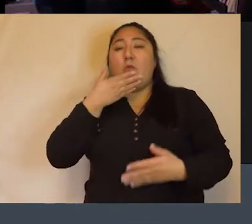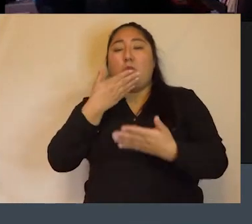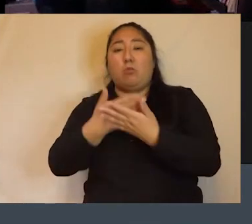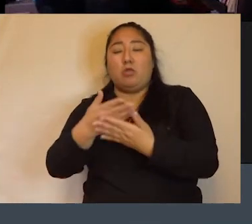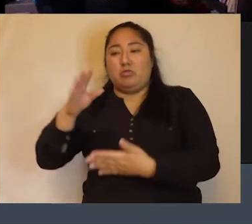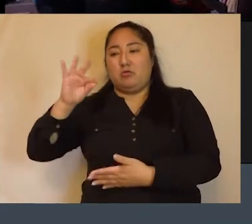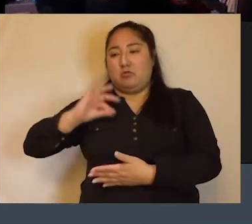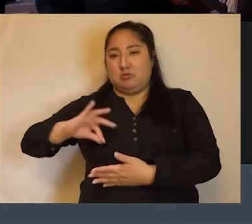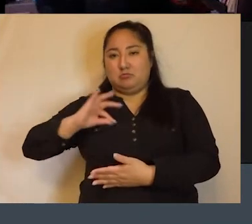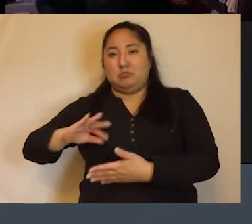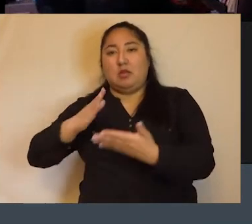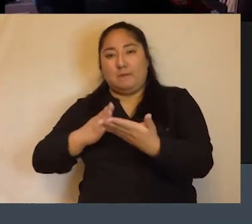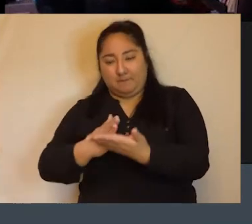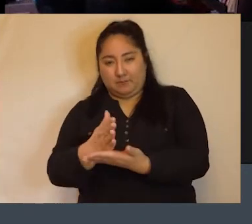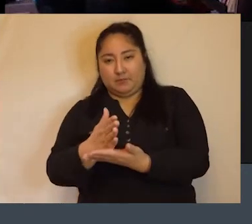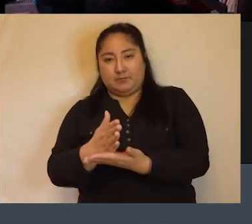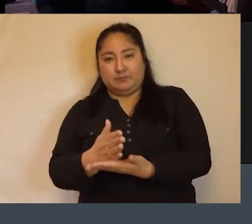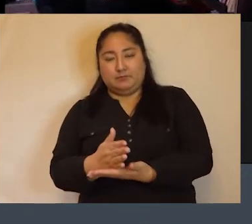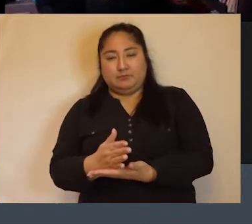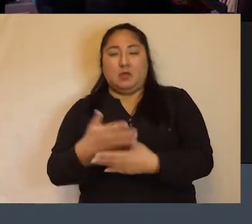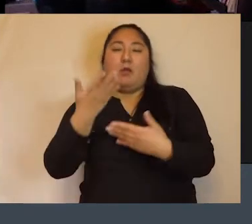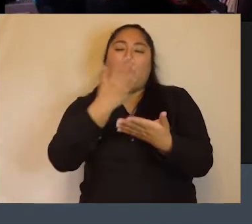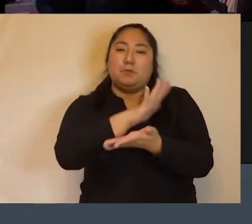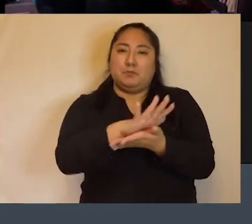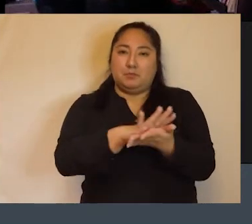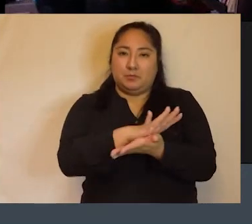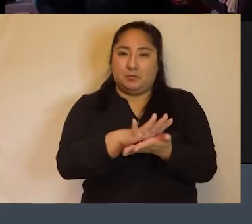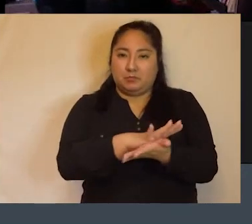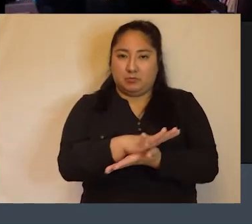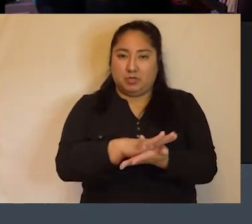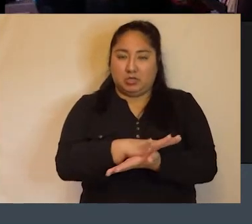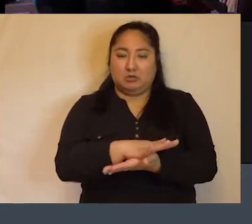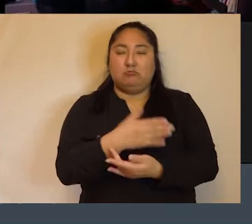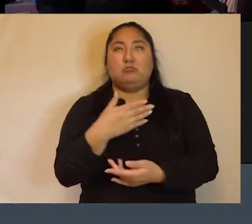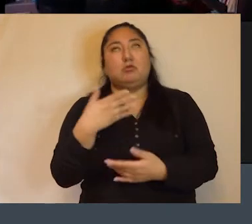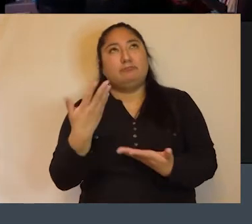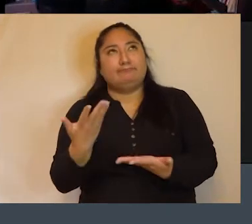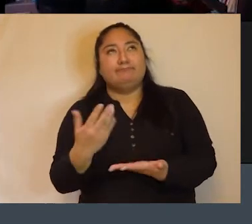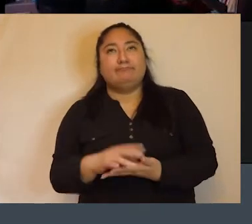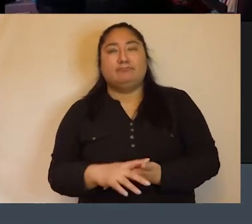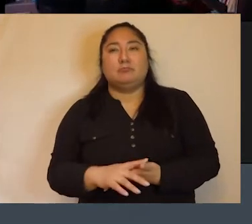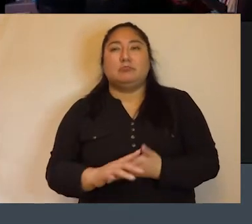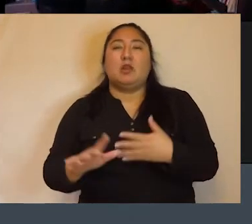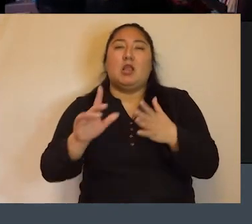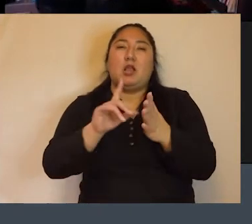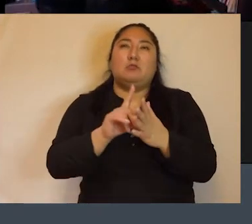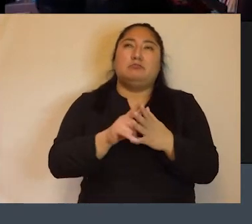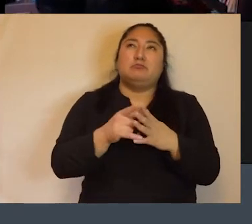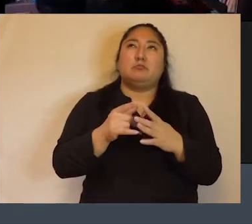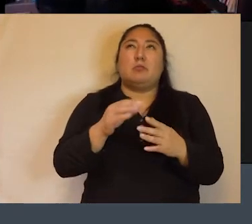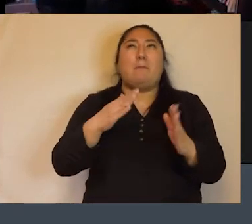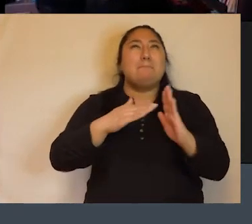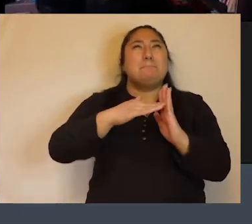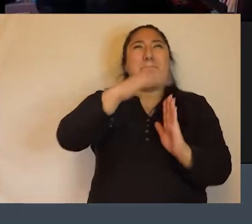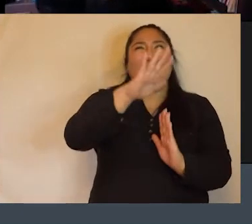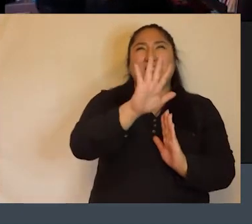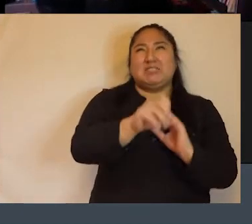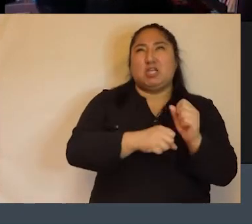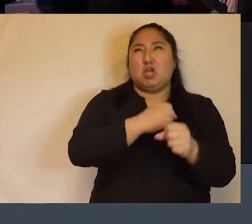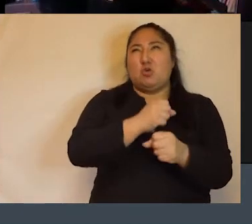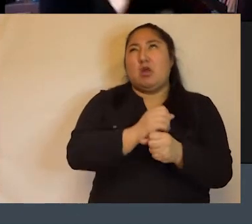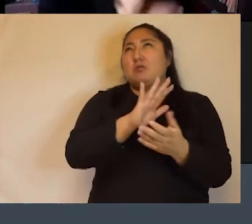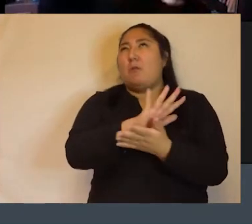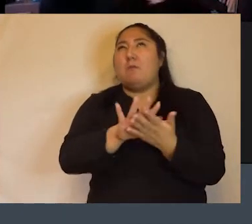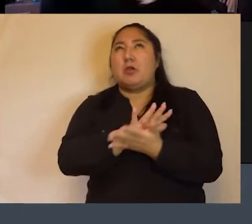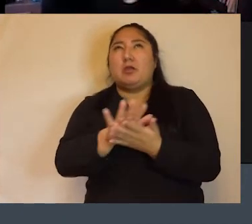Estado el día que se pensionen. Si, por ejemplo, se demoraran más de 5